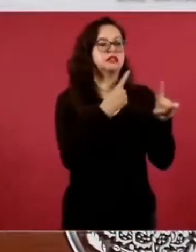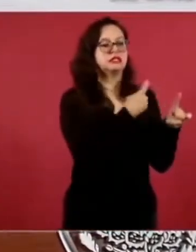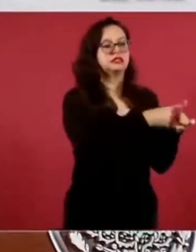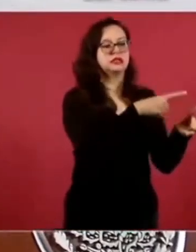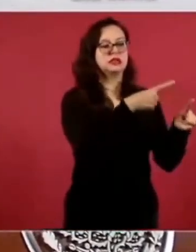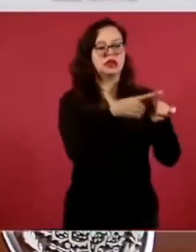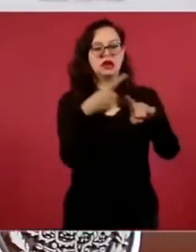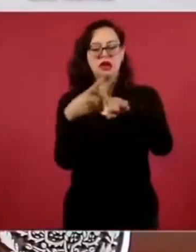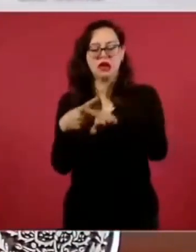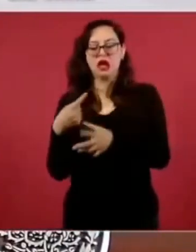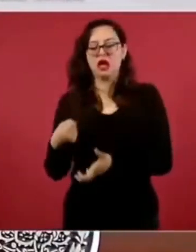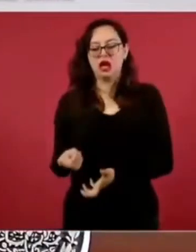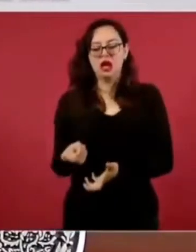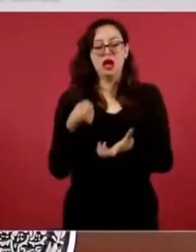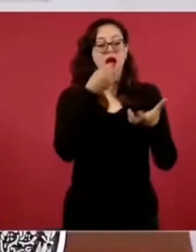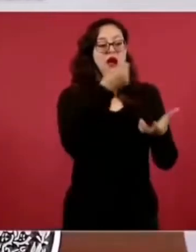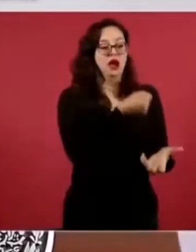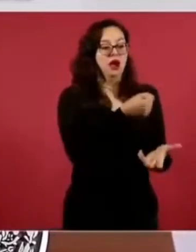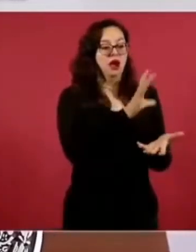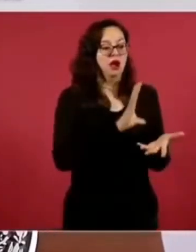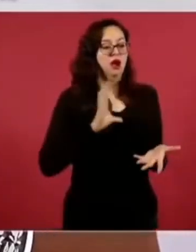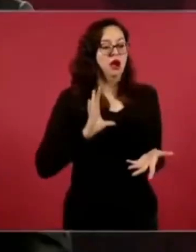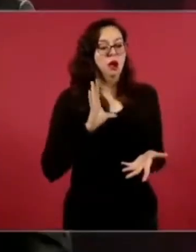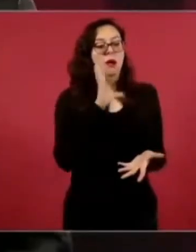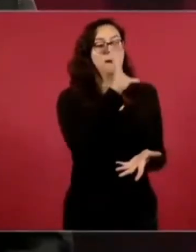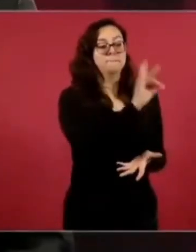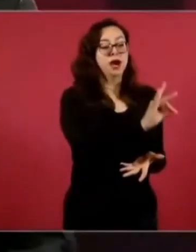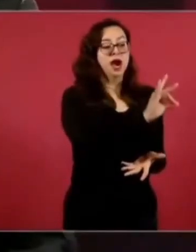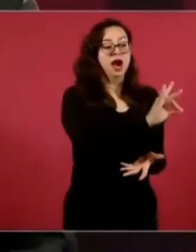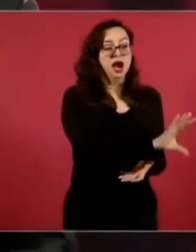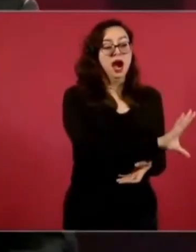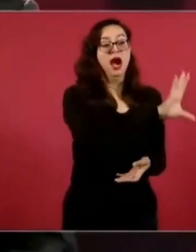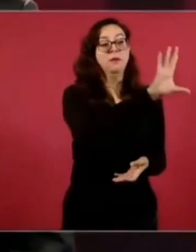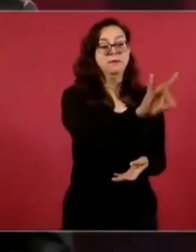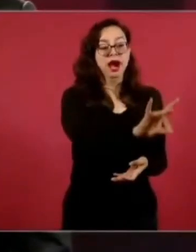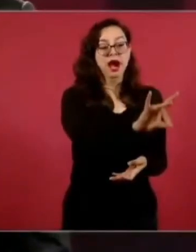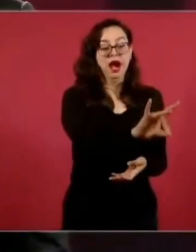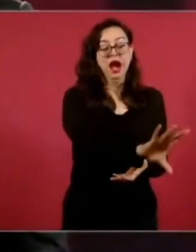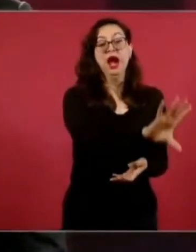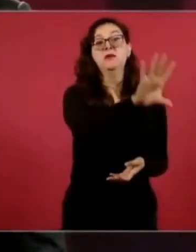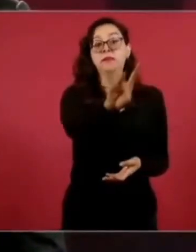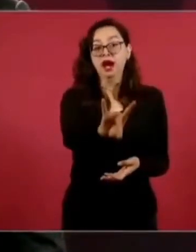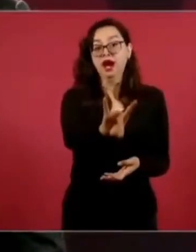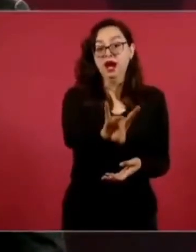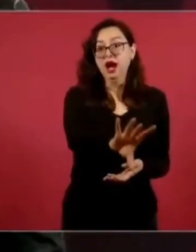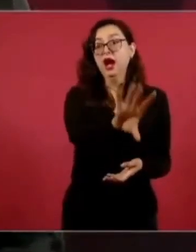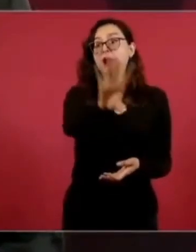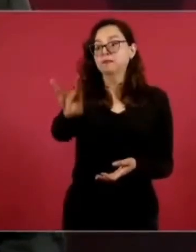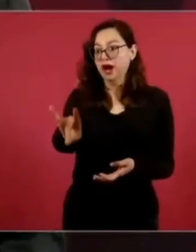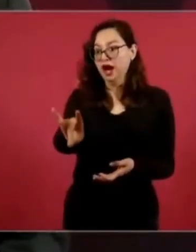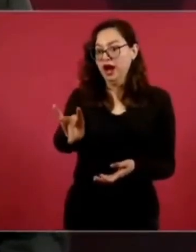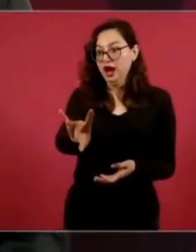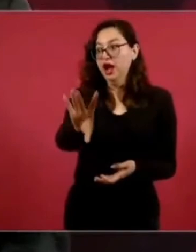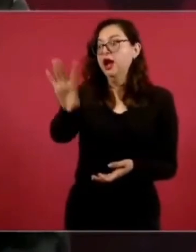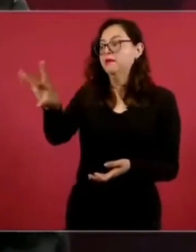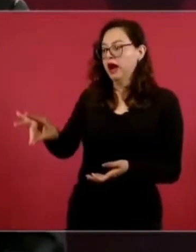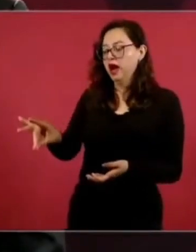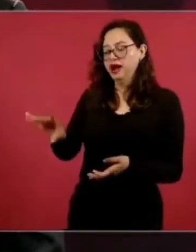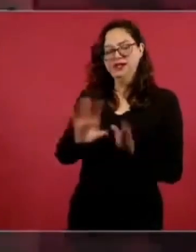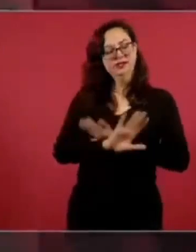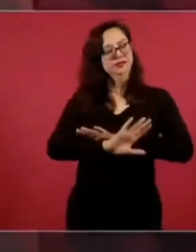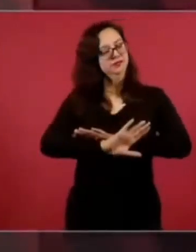ya no queremos intermediarios de la llamada sociedad civil, de las organizaciones